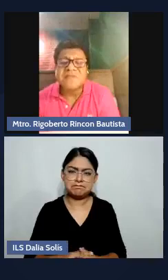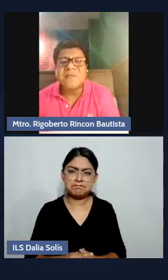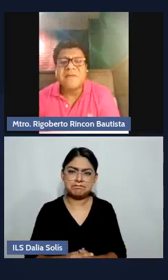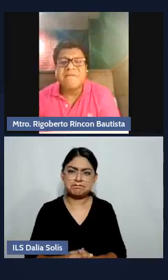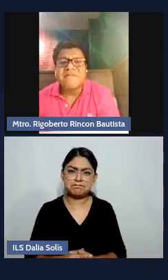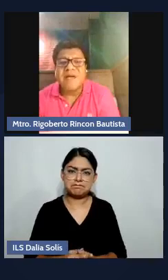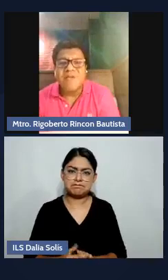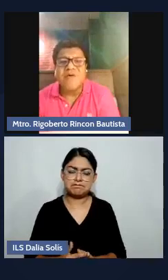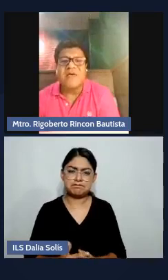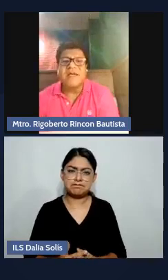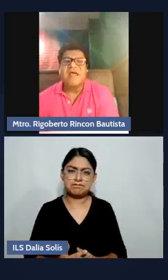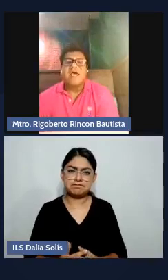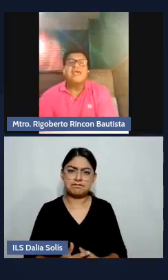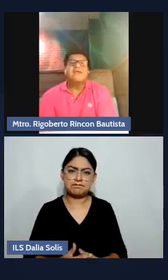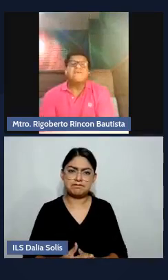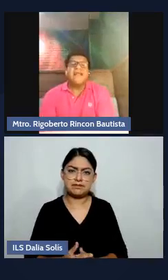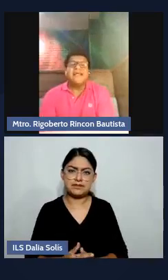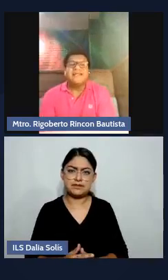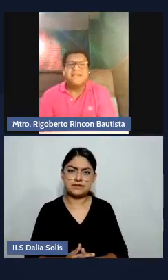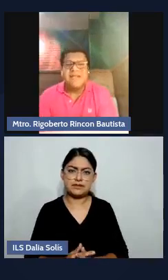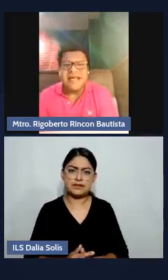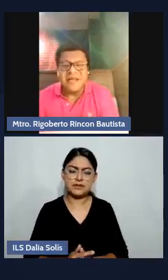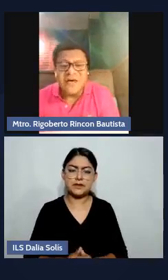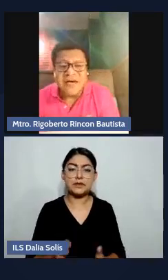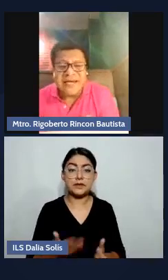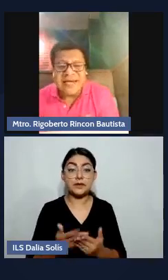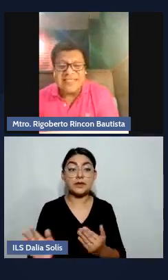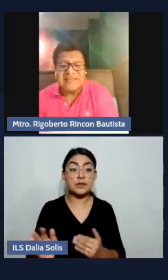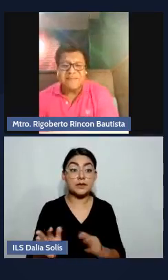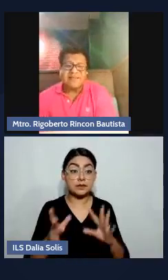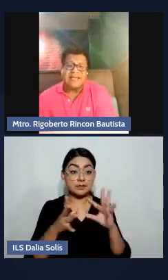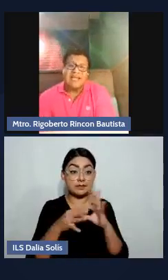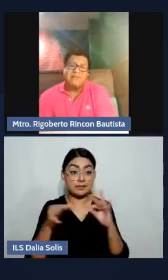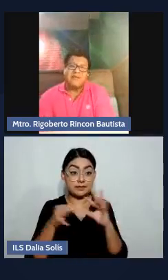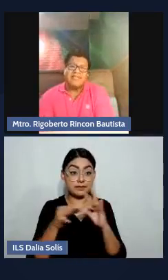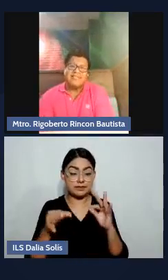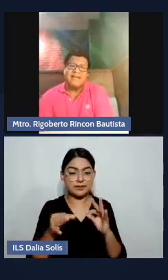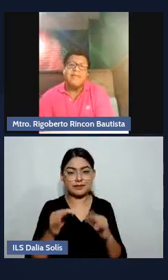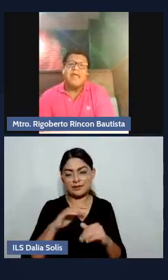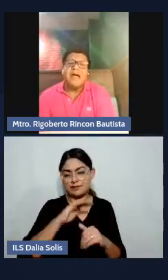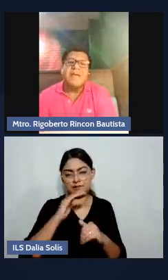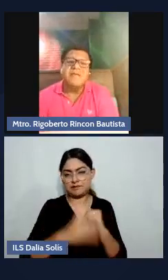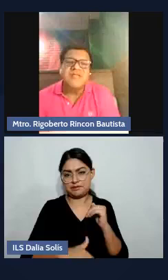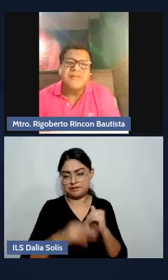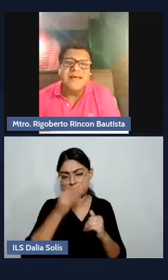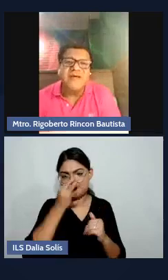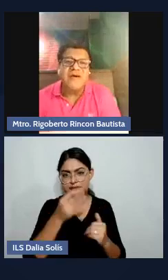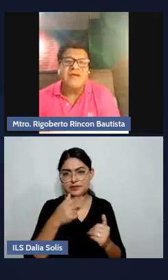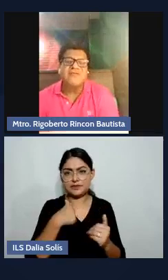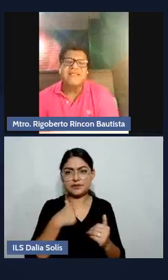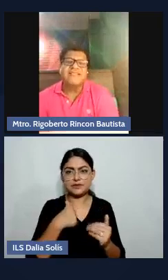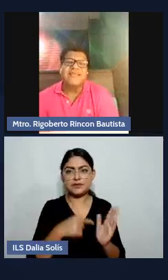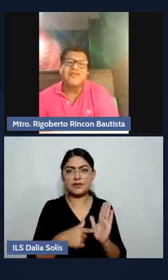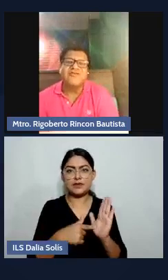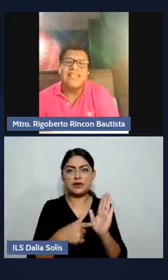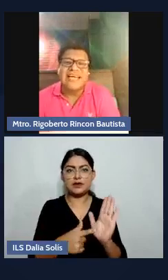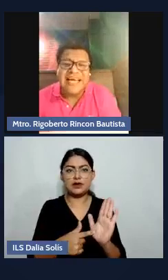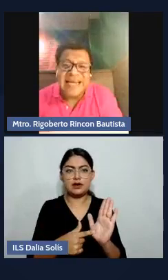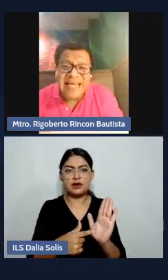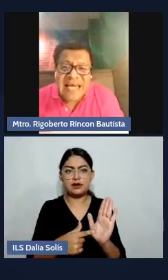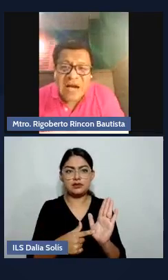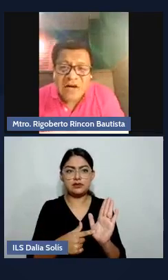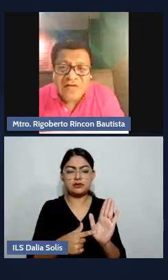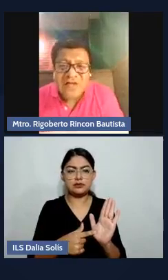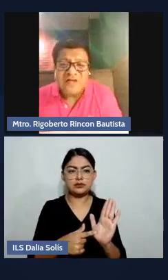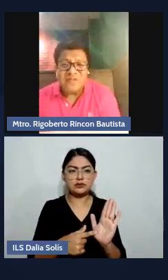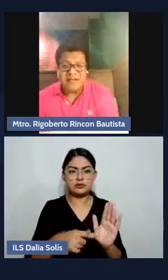Muy bien. Y para ir terminando en esta parte de la ponencia, vamos a ir viendo y nos va diciendo, consejos